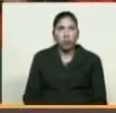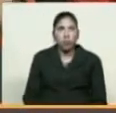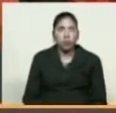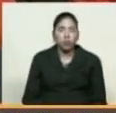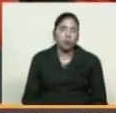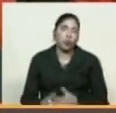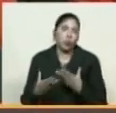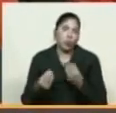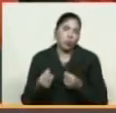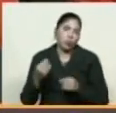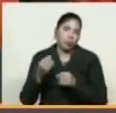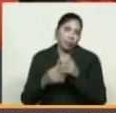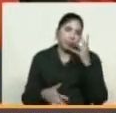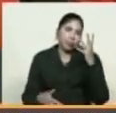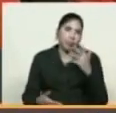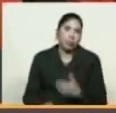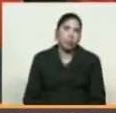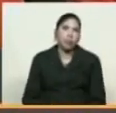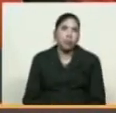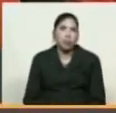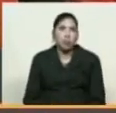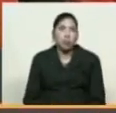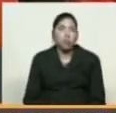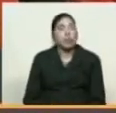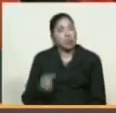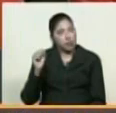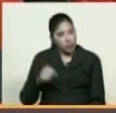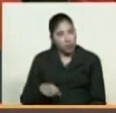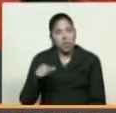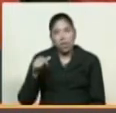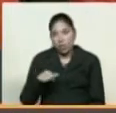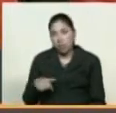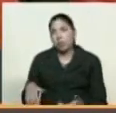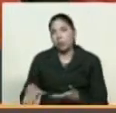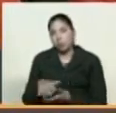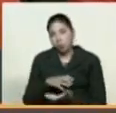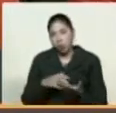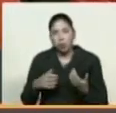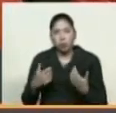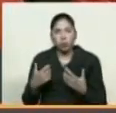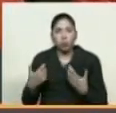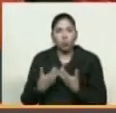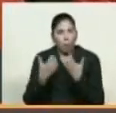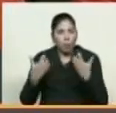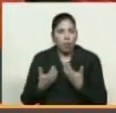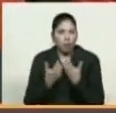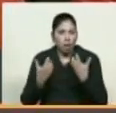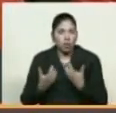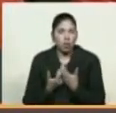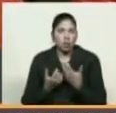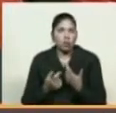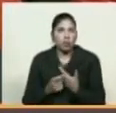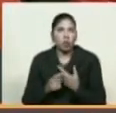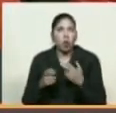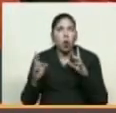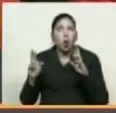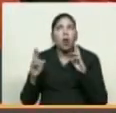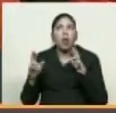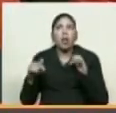etcétera, etcétera, etcétera. ¿Que estamos en una gran batalla? Sí, que estamos en una gran batalla. Ojalá que nuestro